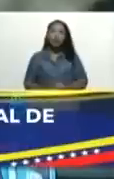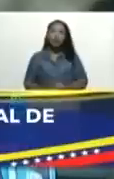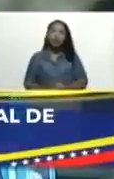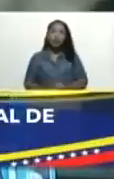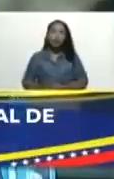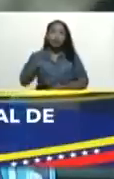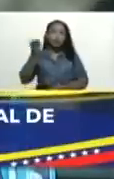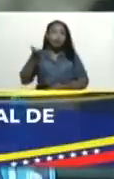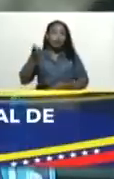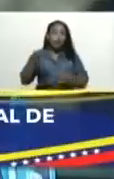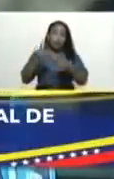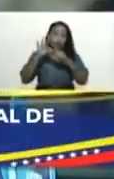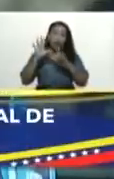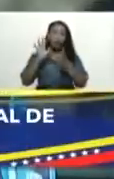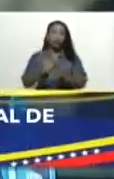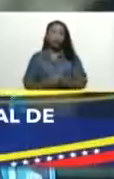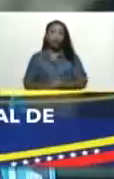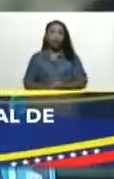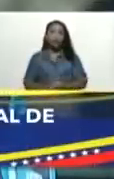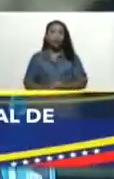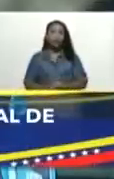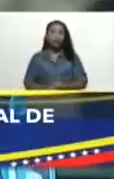excepcionales, especiales,